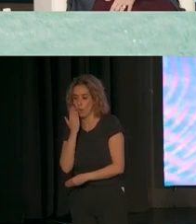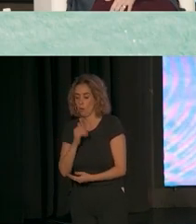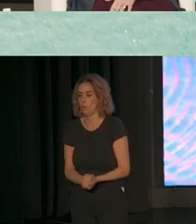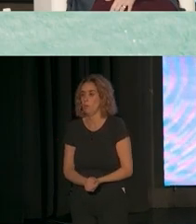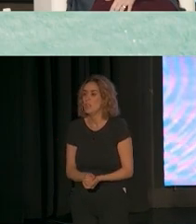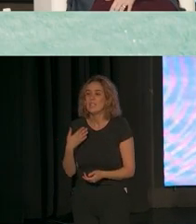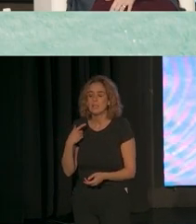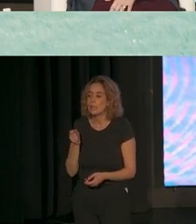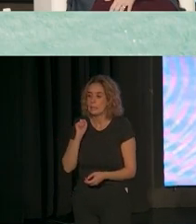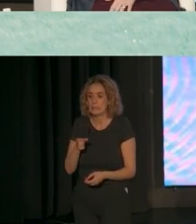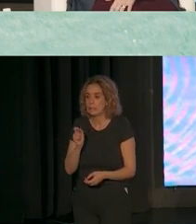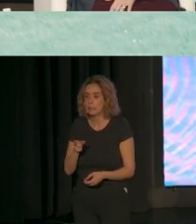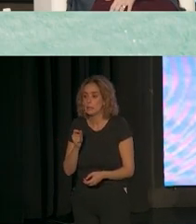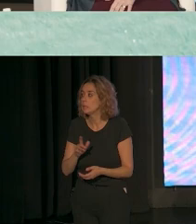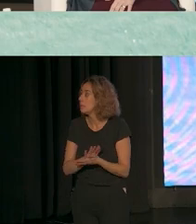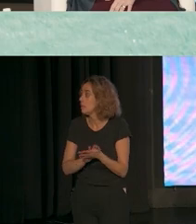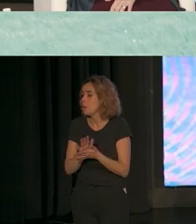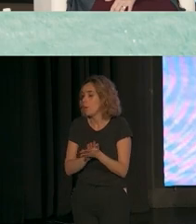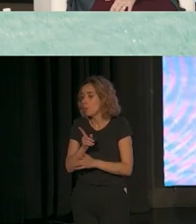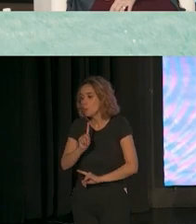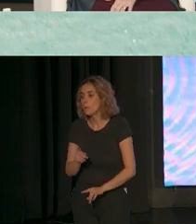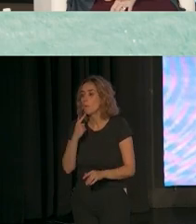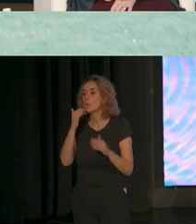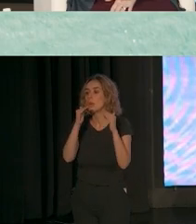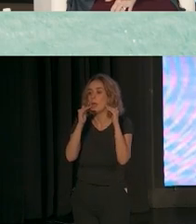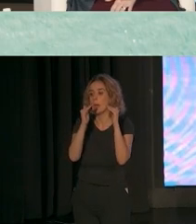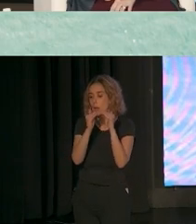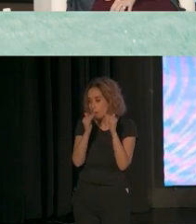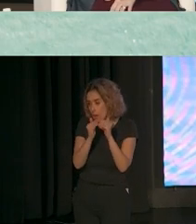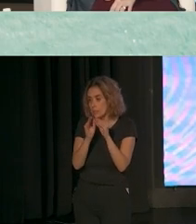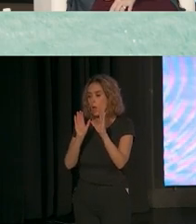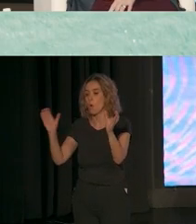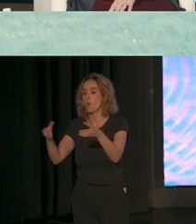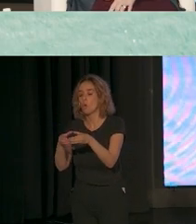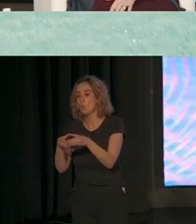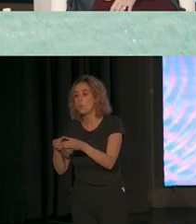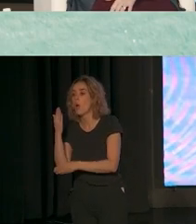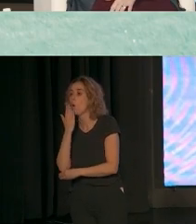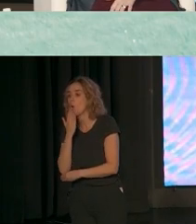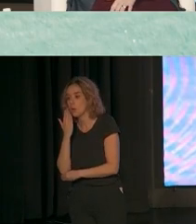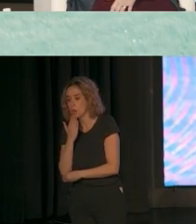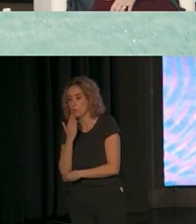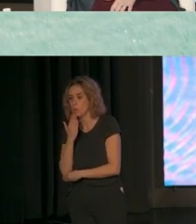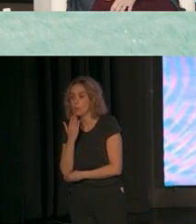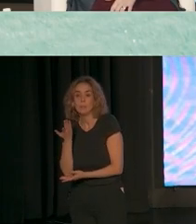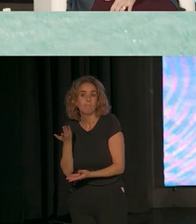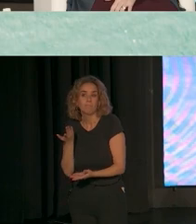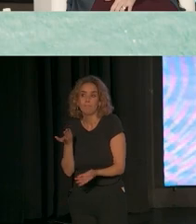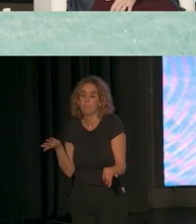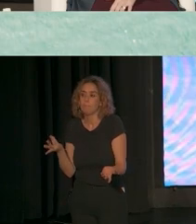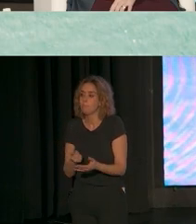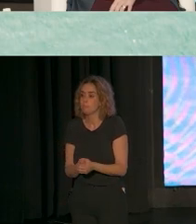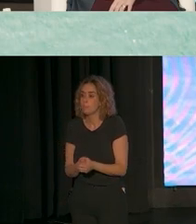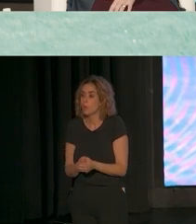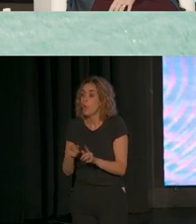hablamos de esas rutinas y actividades diarias en esa casa, en esa comunidad o en ese colegio, es imposible que